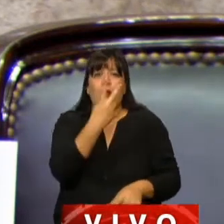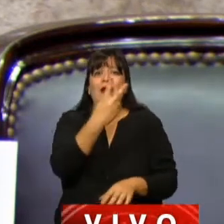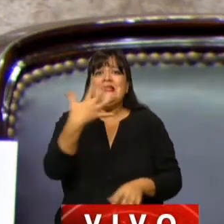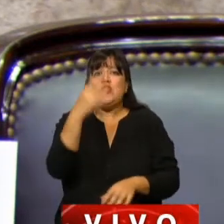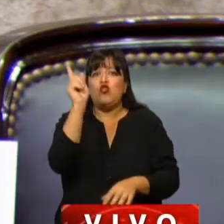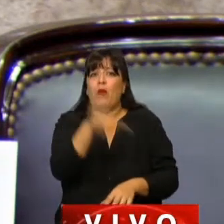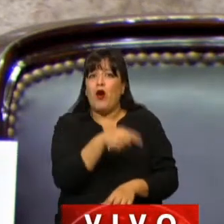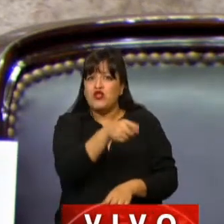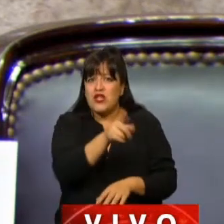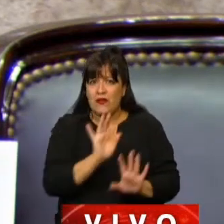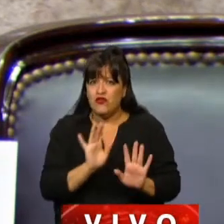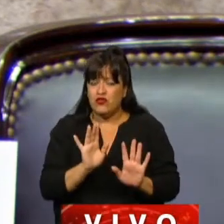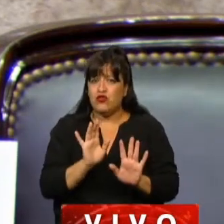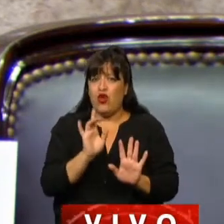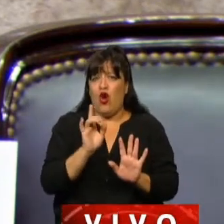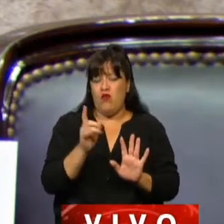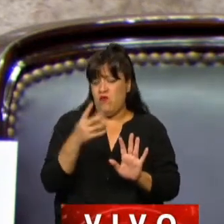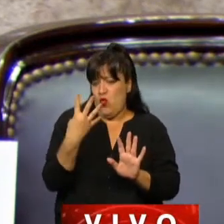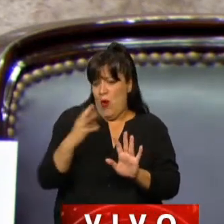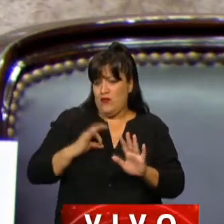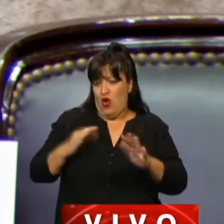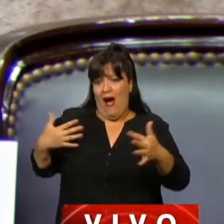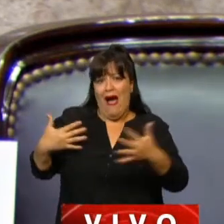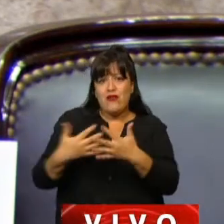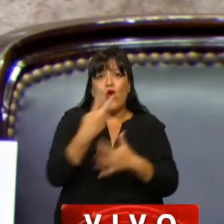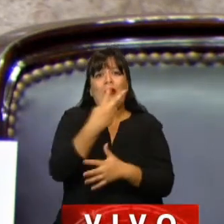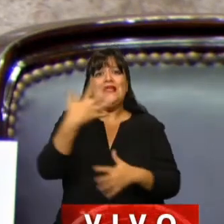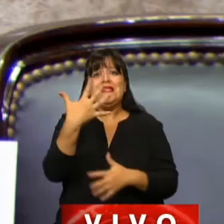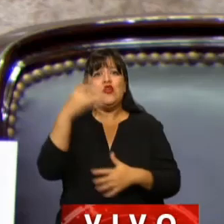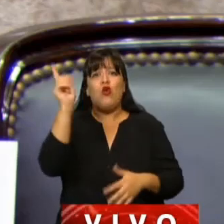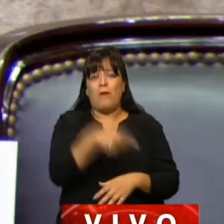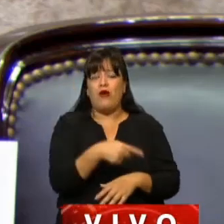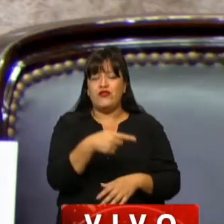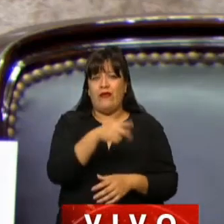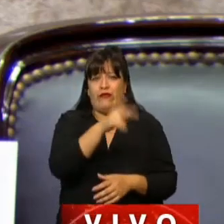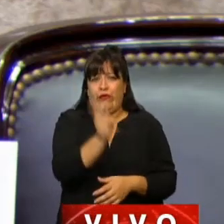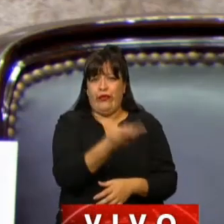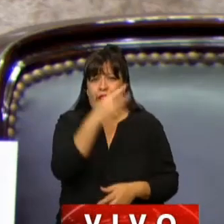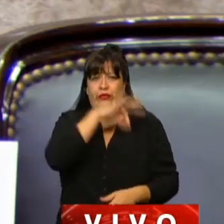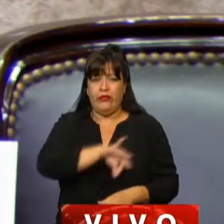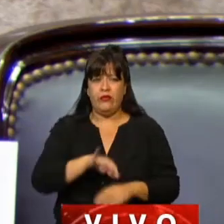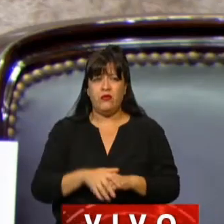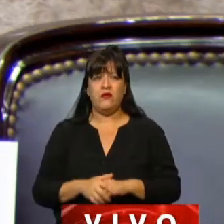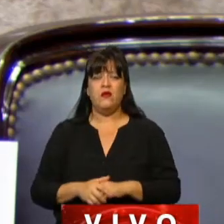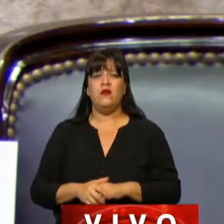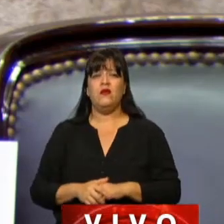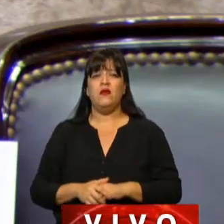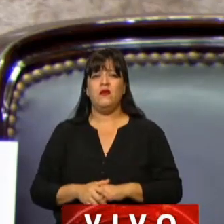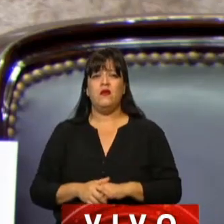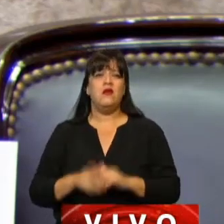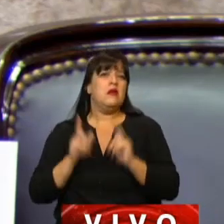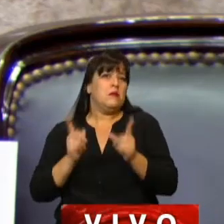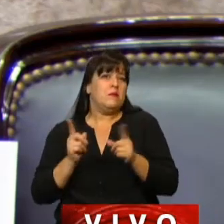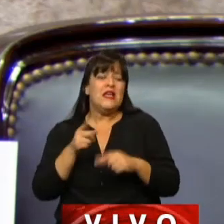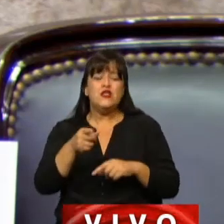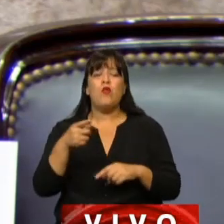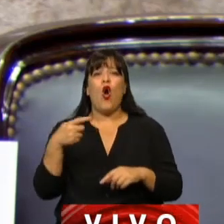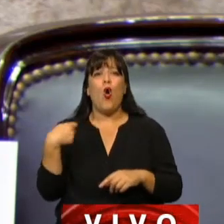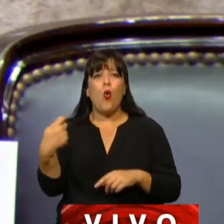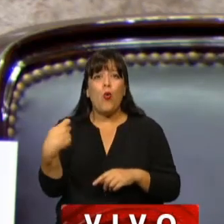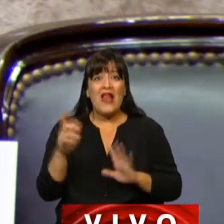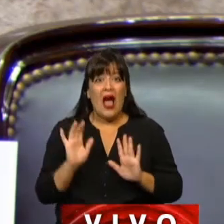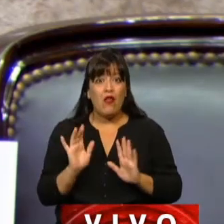25% en estos últimos 4 años. Son los mismos que permitieron que los jubilados